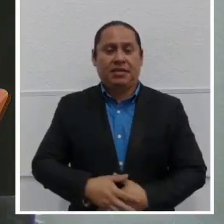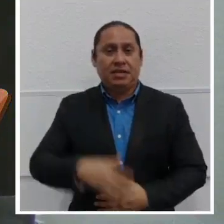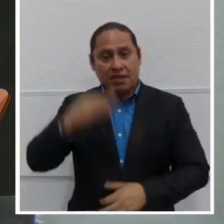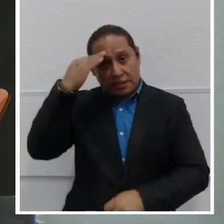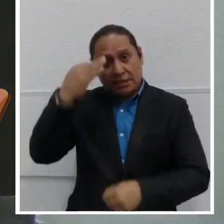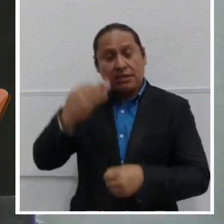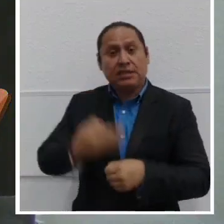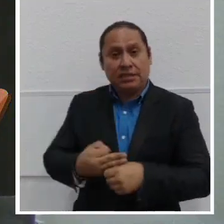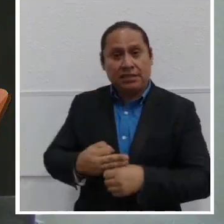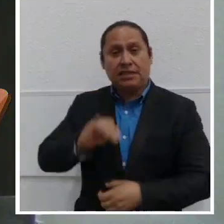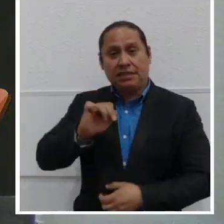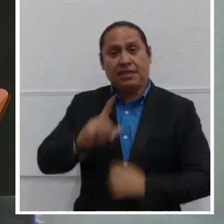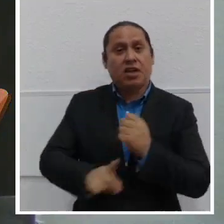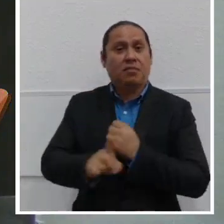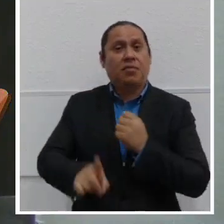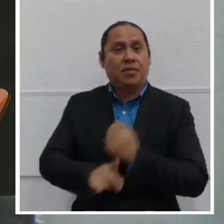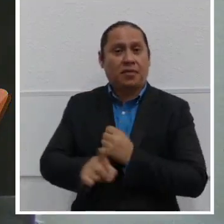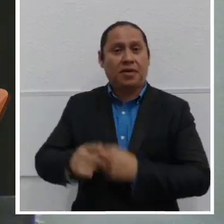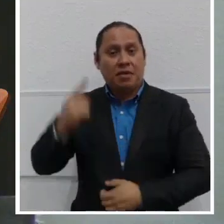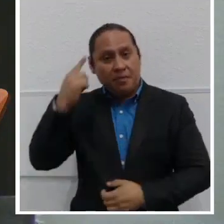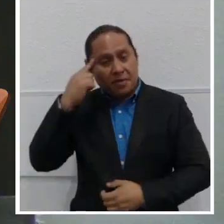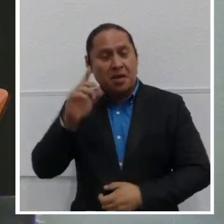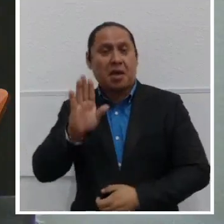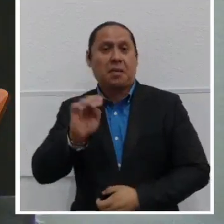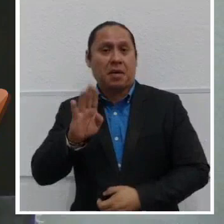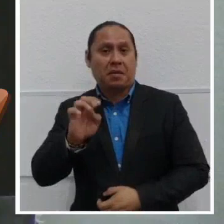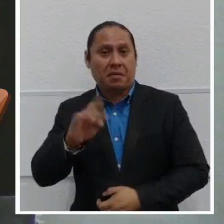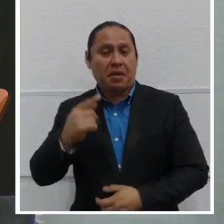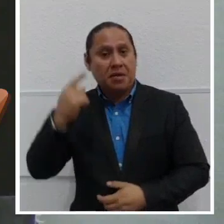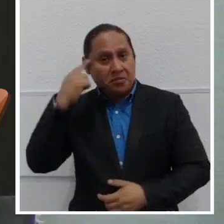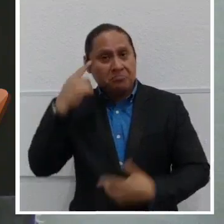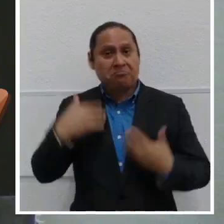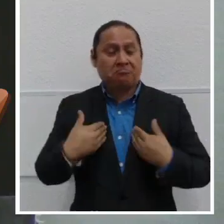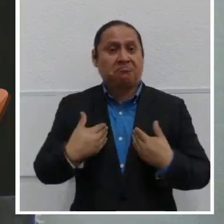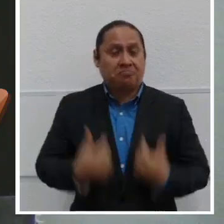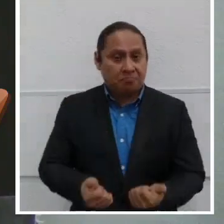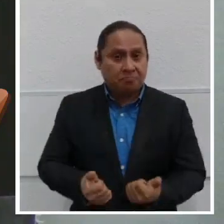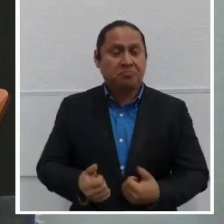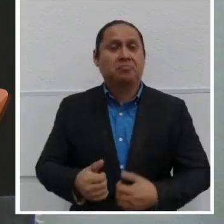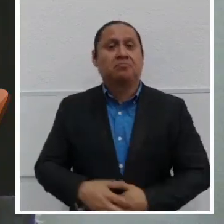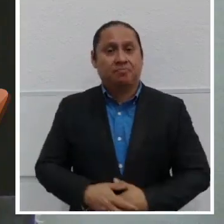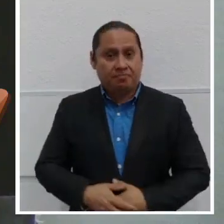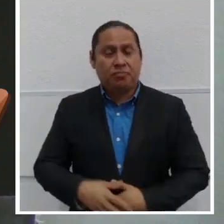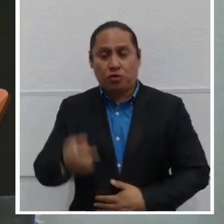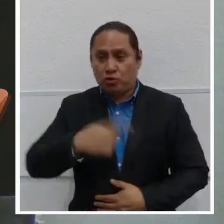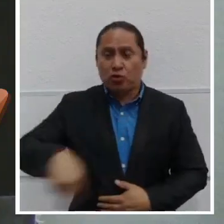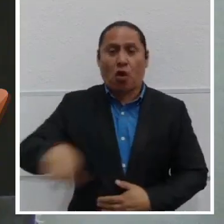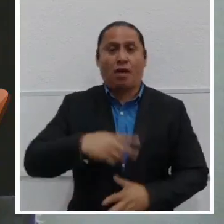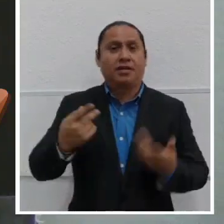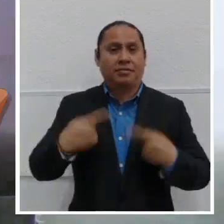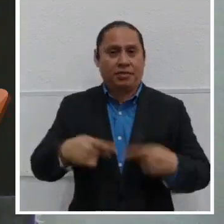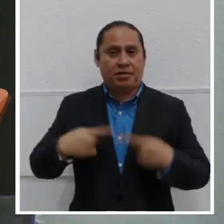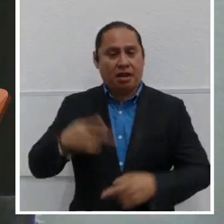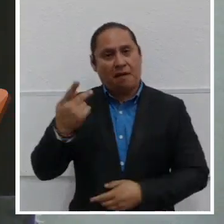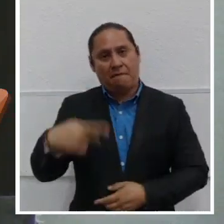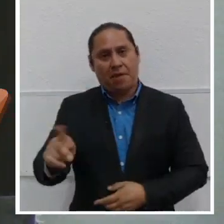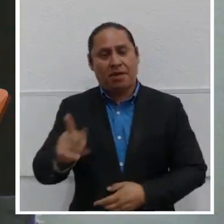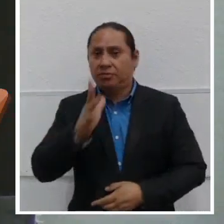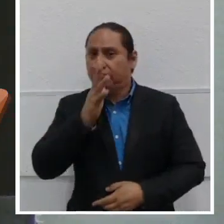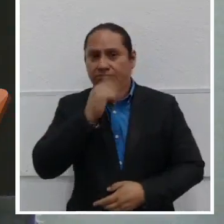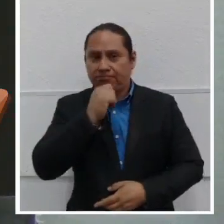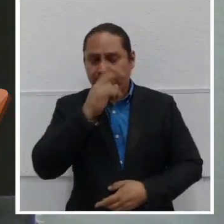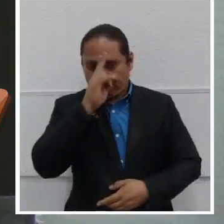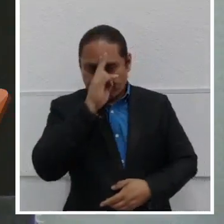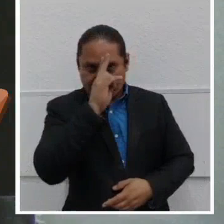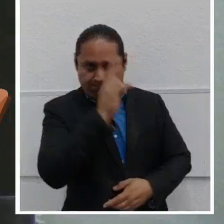Pues también traía problemas el bebé y lo comprendemos y lo entendemos como sociedad pero tampoco podemos